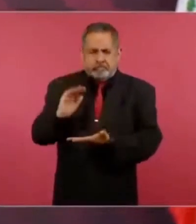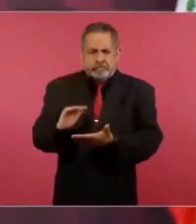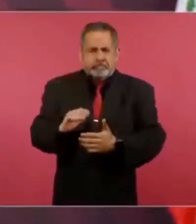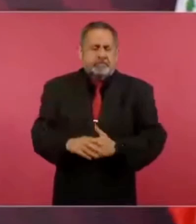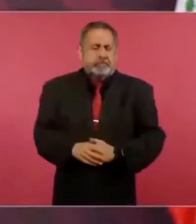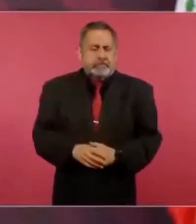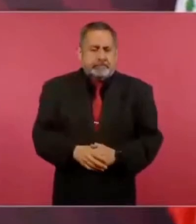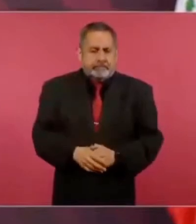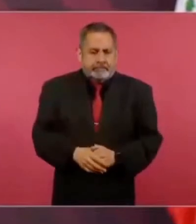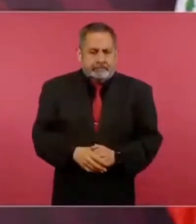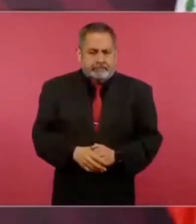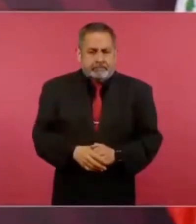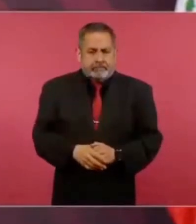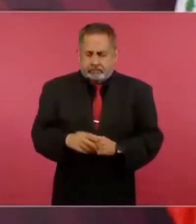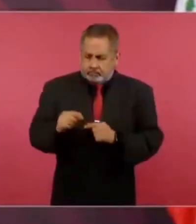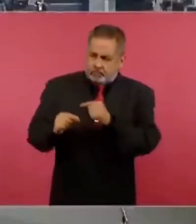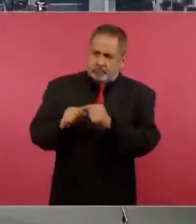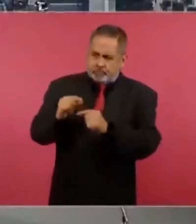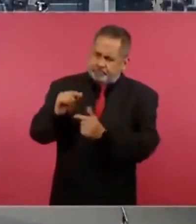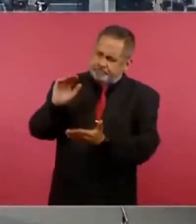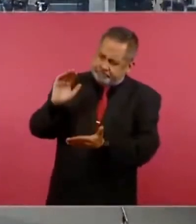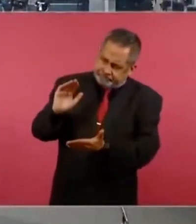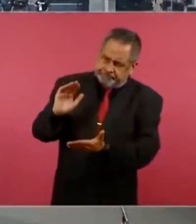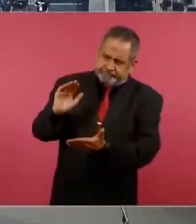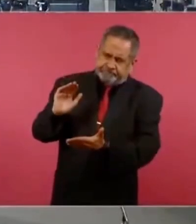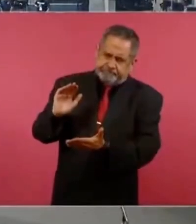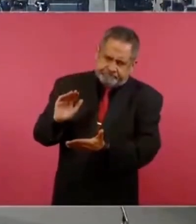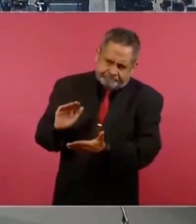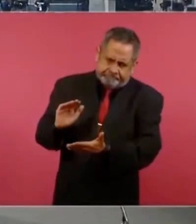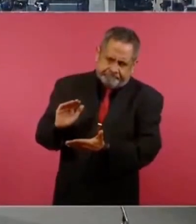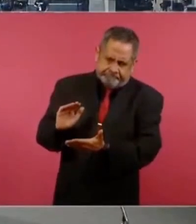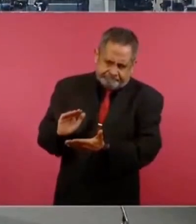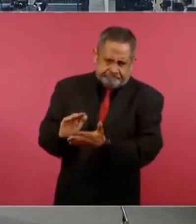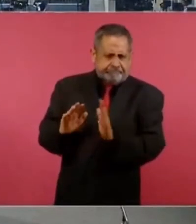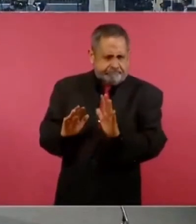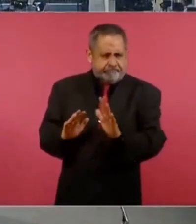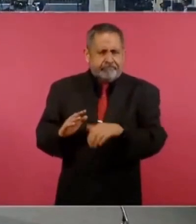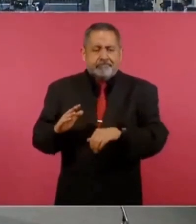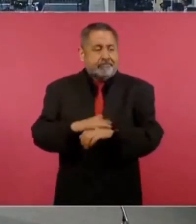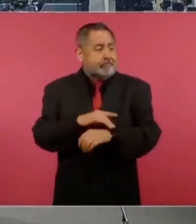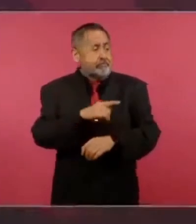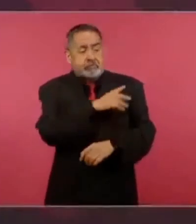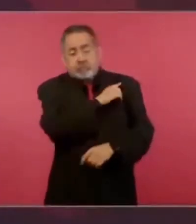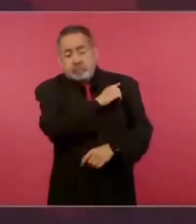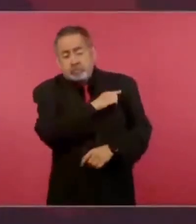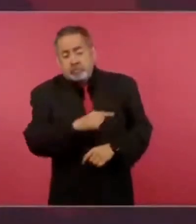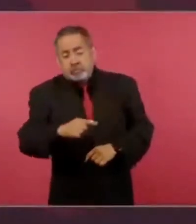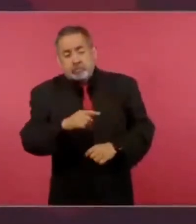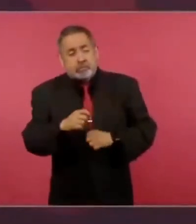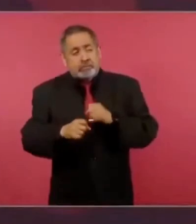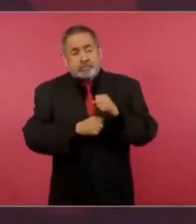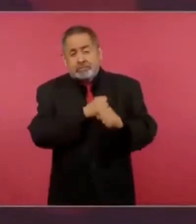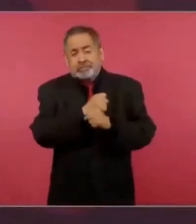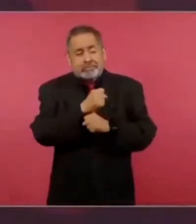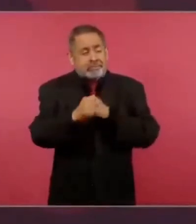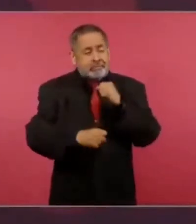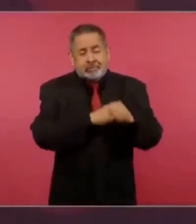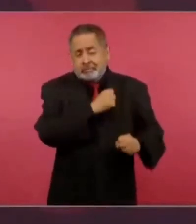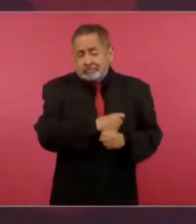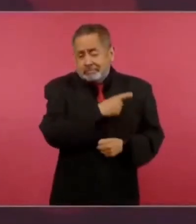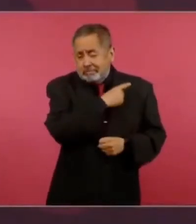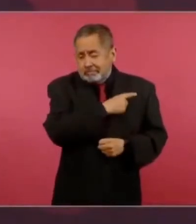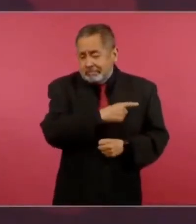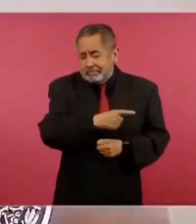Claro, es poco a poco, porque venimos de una decadencia,